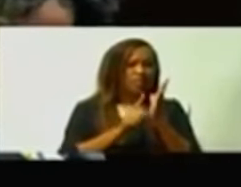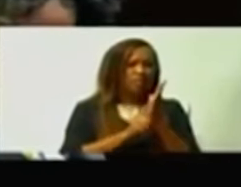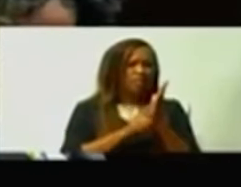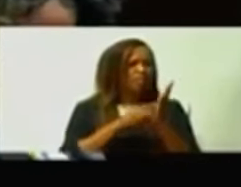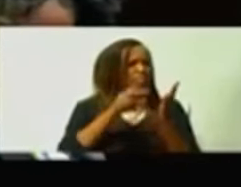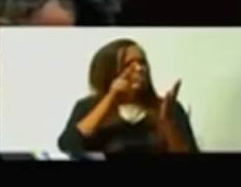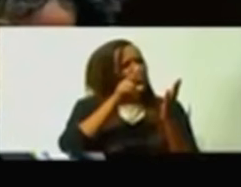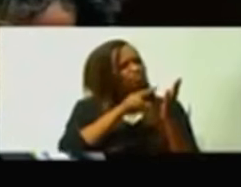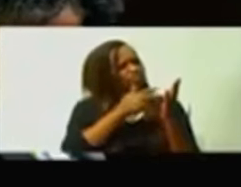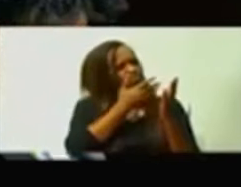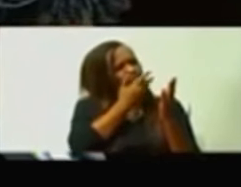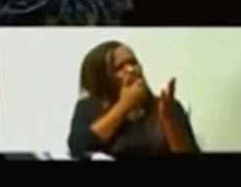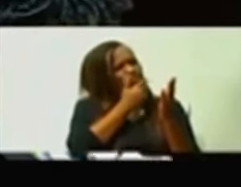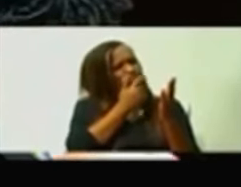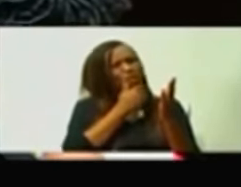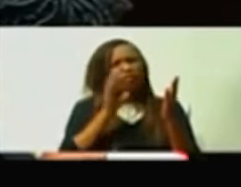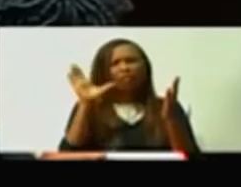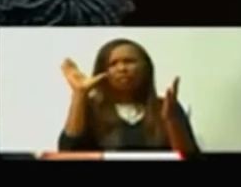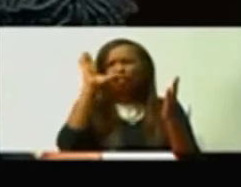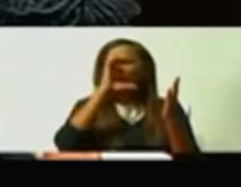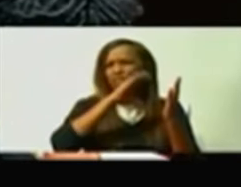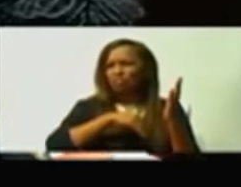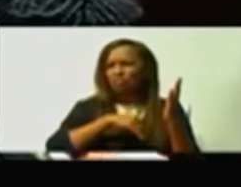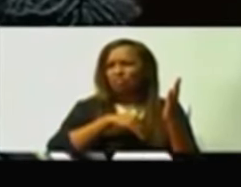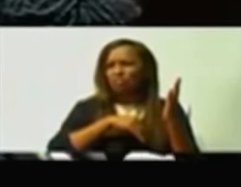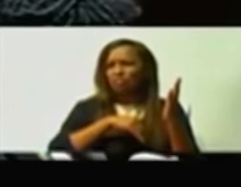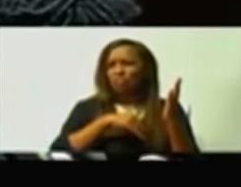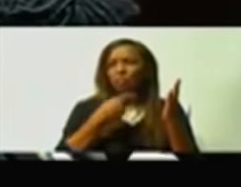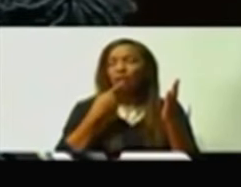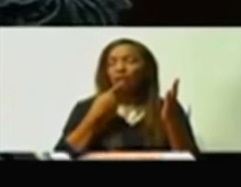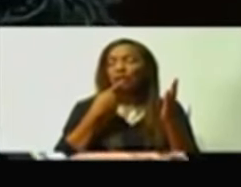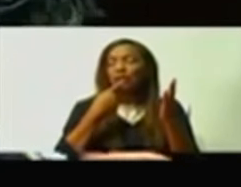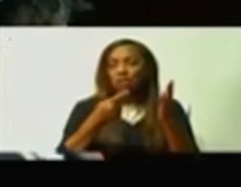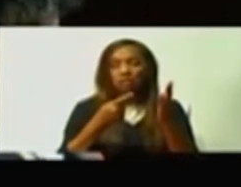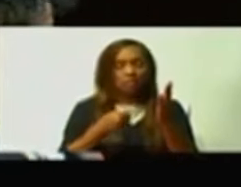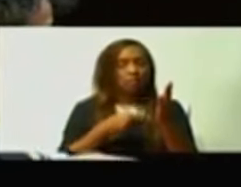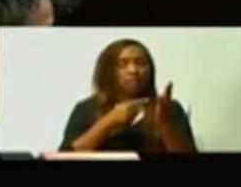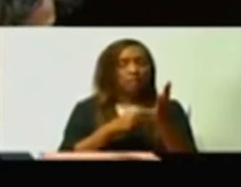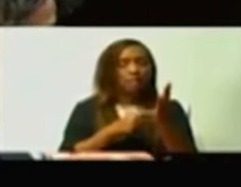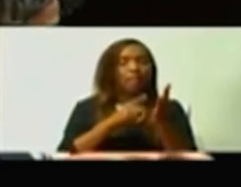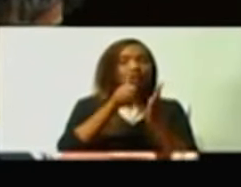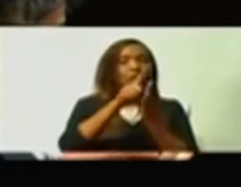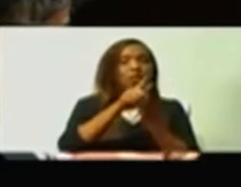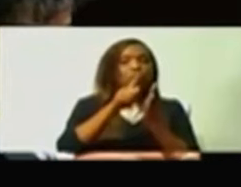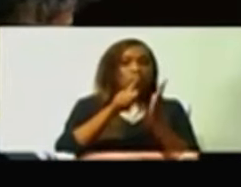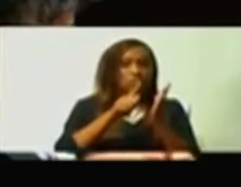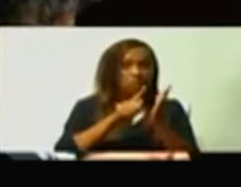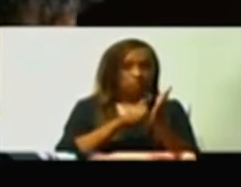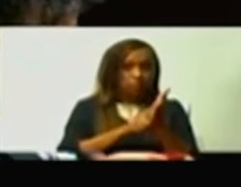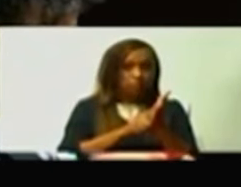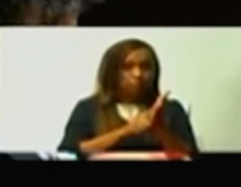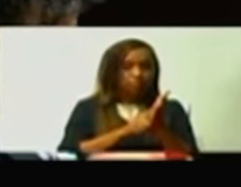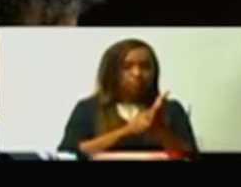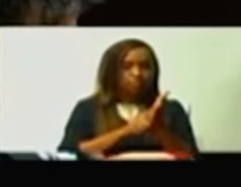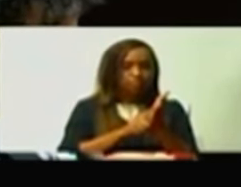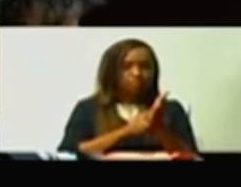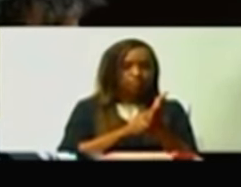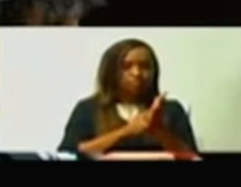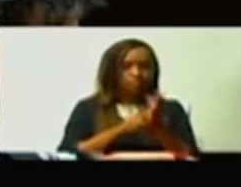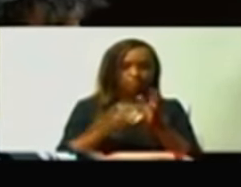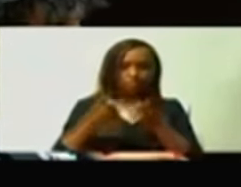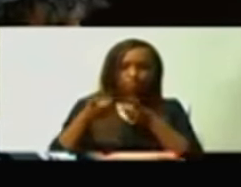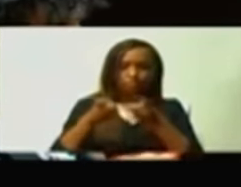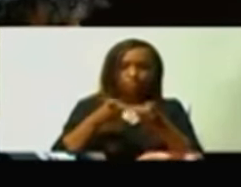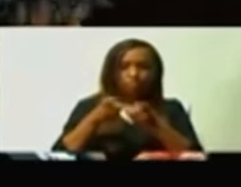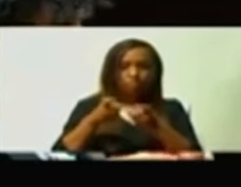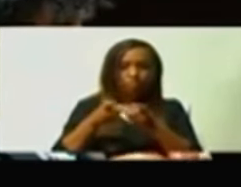medidas regulatorias a los contratos de concesiones suscritos con anterioridad a la ley 340-06 sobre